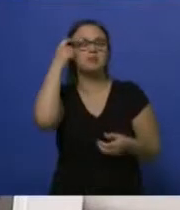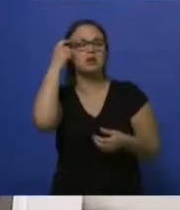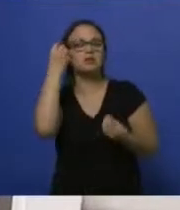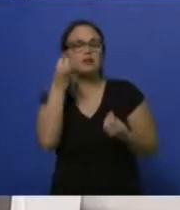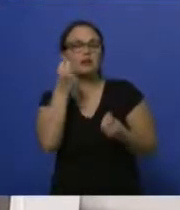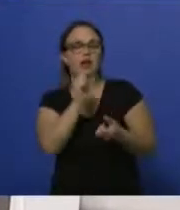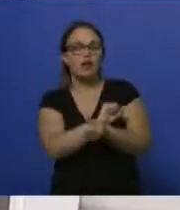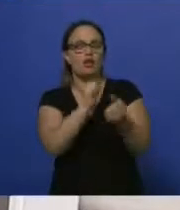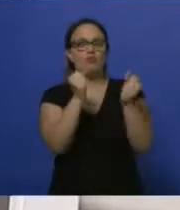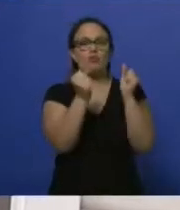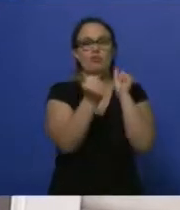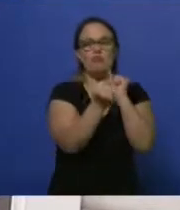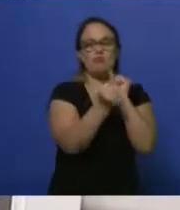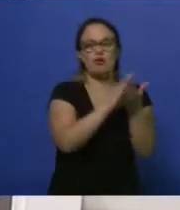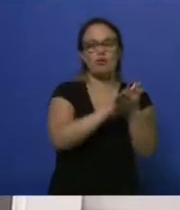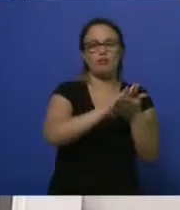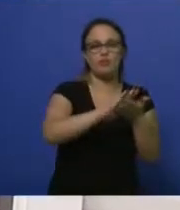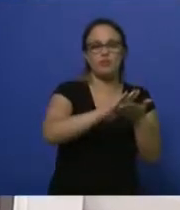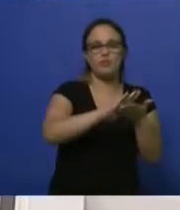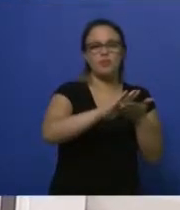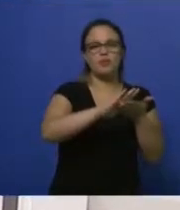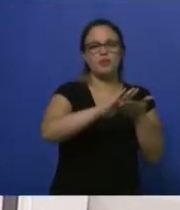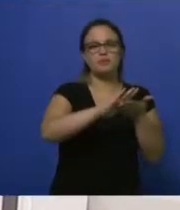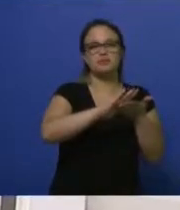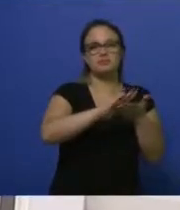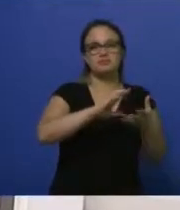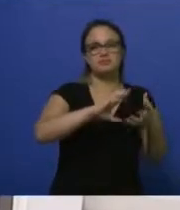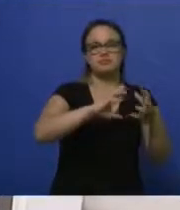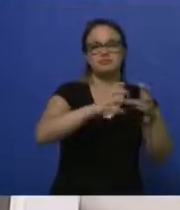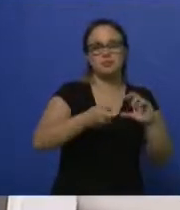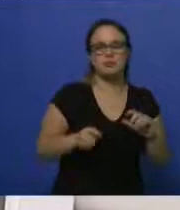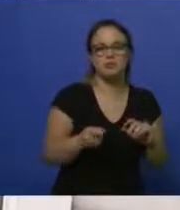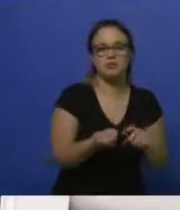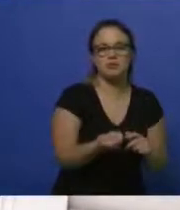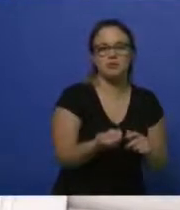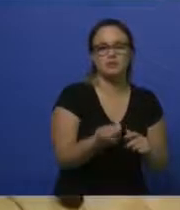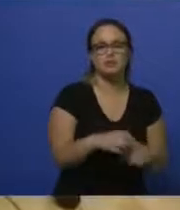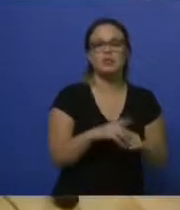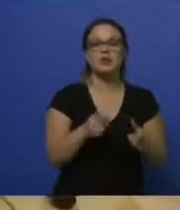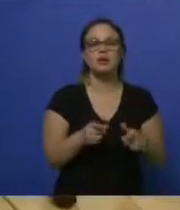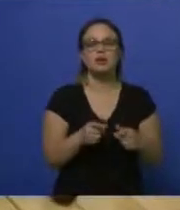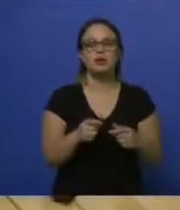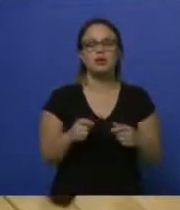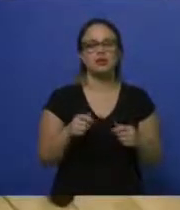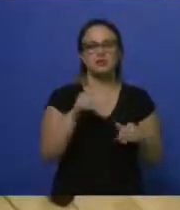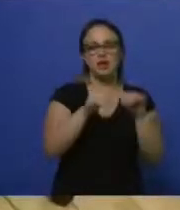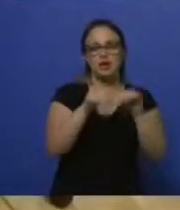una nueva forma de representatividad. Y en lo que hace lo electoral, claramente hay que modernizar el proceso electoral.